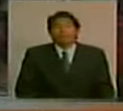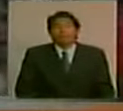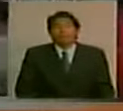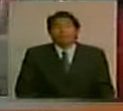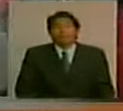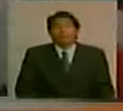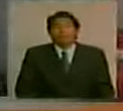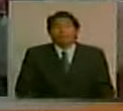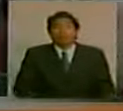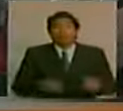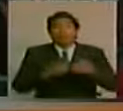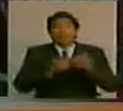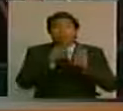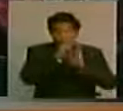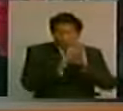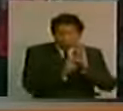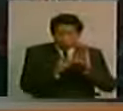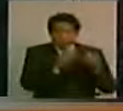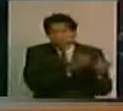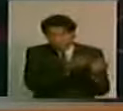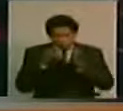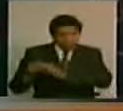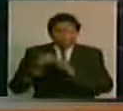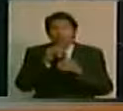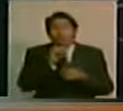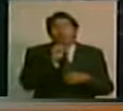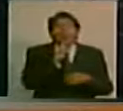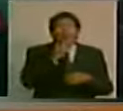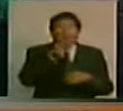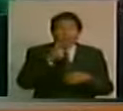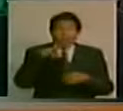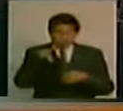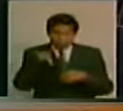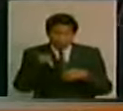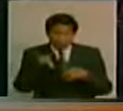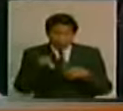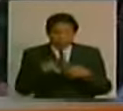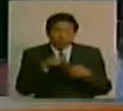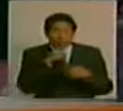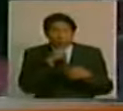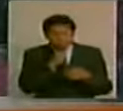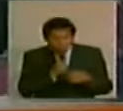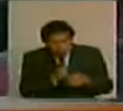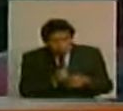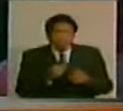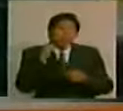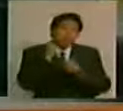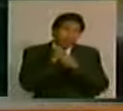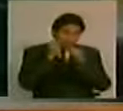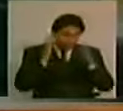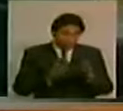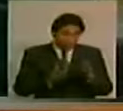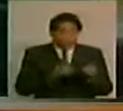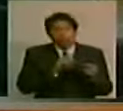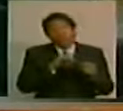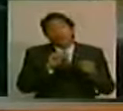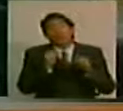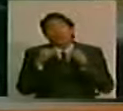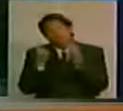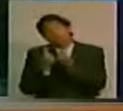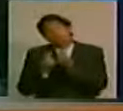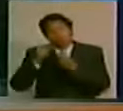El contenido de la norma de transferencia de la administración de los aportes de jubilación de los trabajadores a una gestora